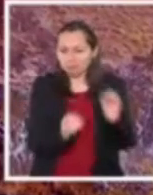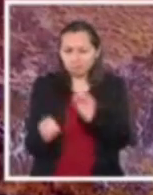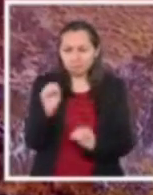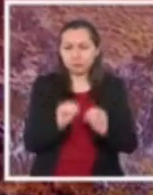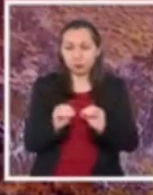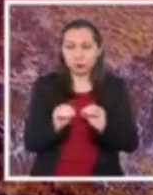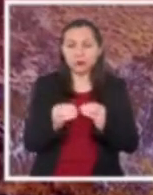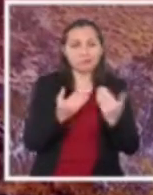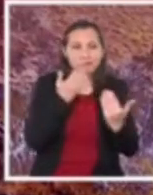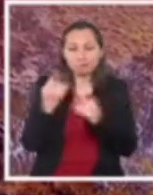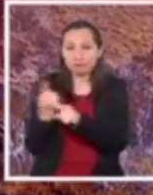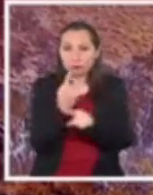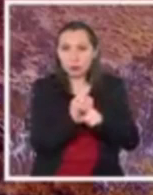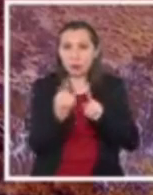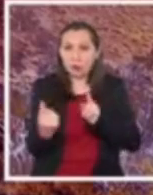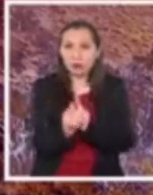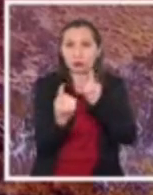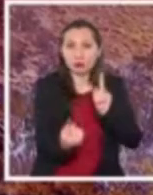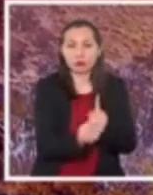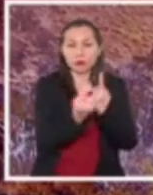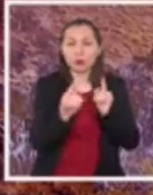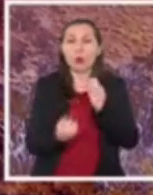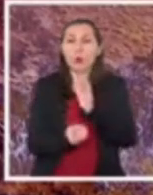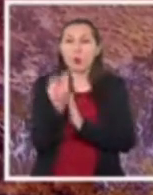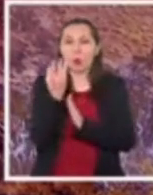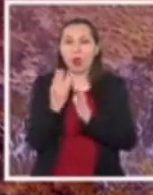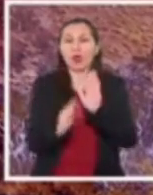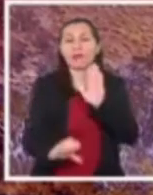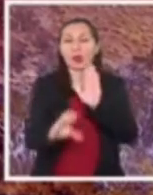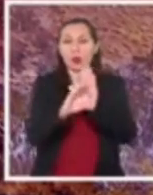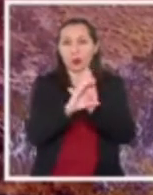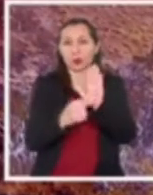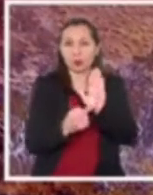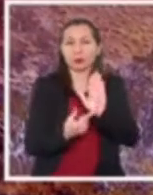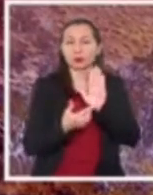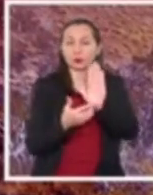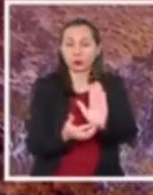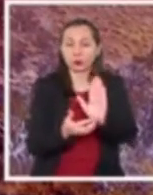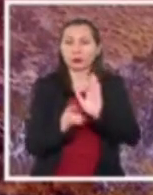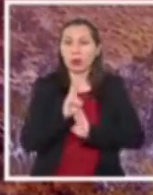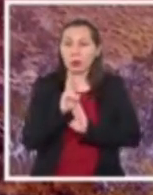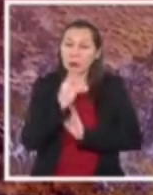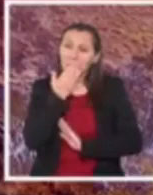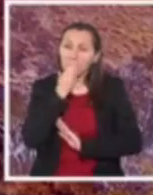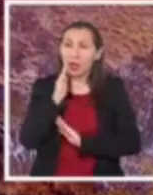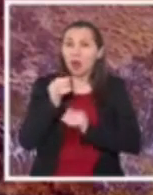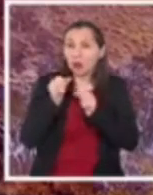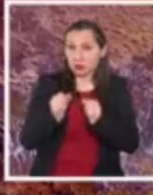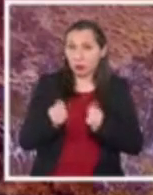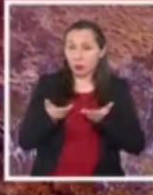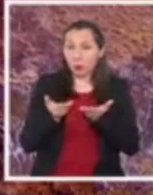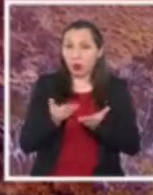con diálogo y encuentro una nueva Carta Magna que represente de la mejor manera posible